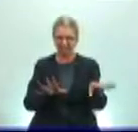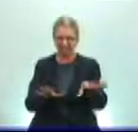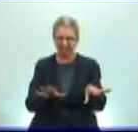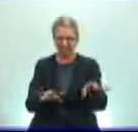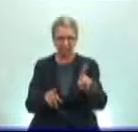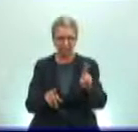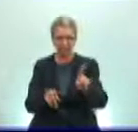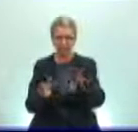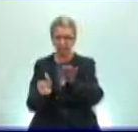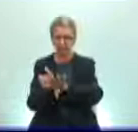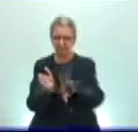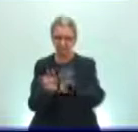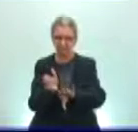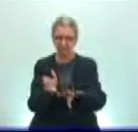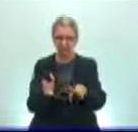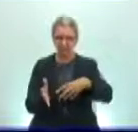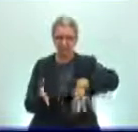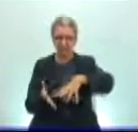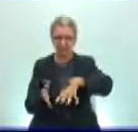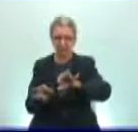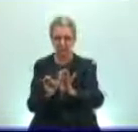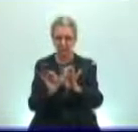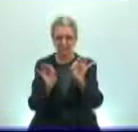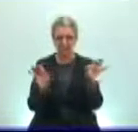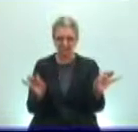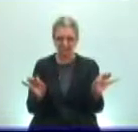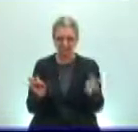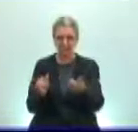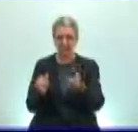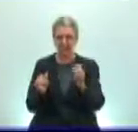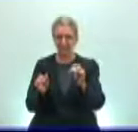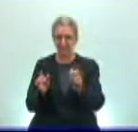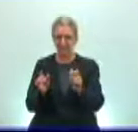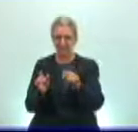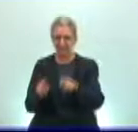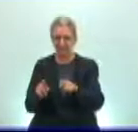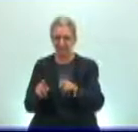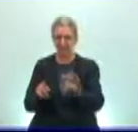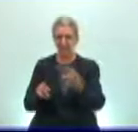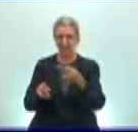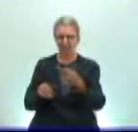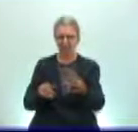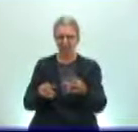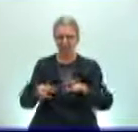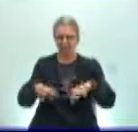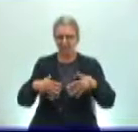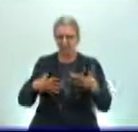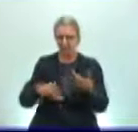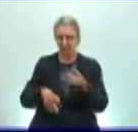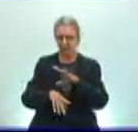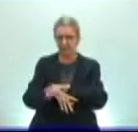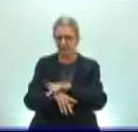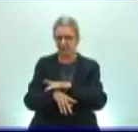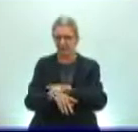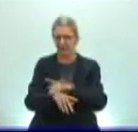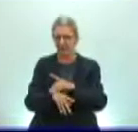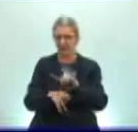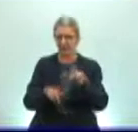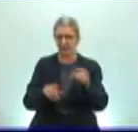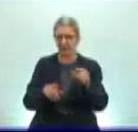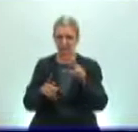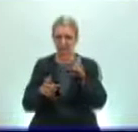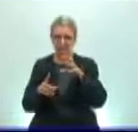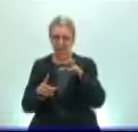supresión de las zonas especiales, amnistía, rehabilitación política de los condenados. Esos condenados que estaban en la